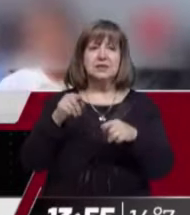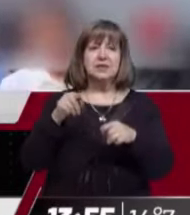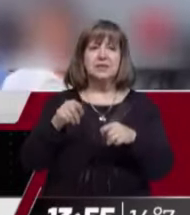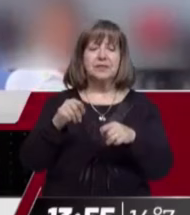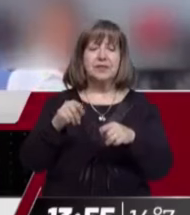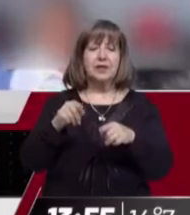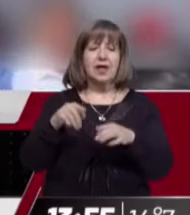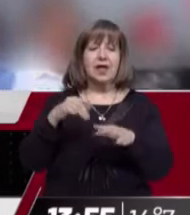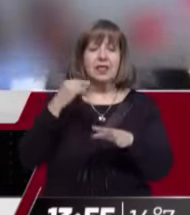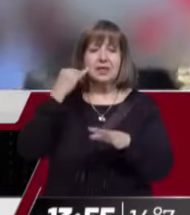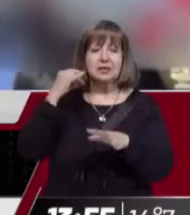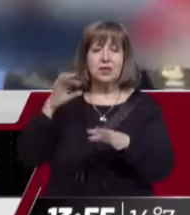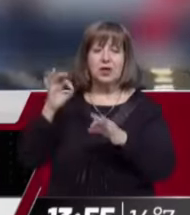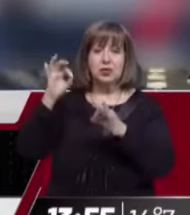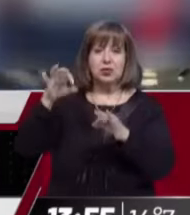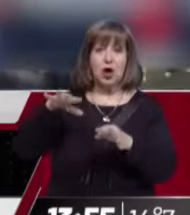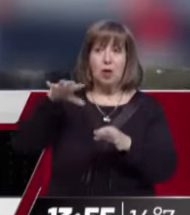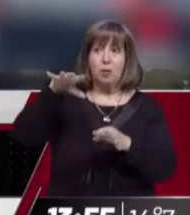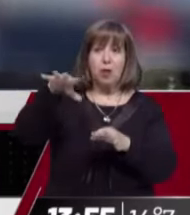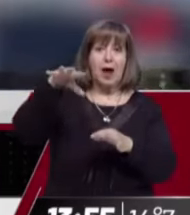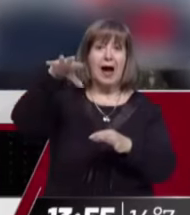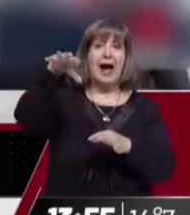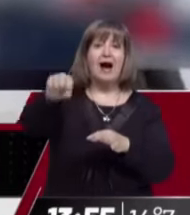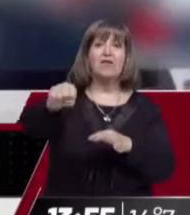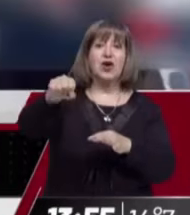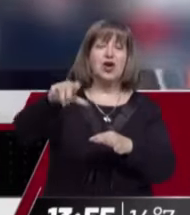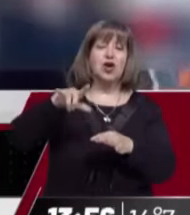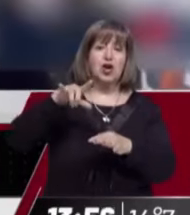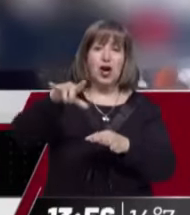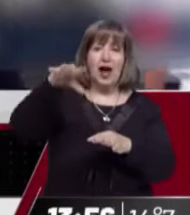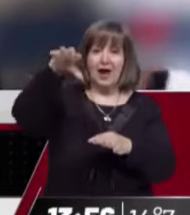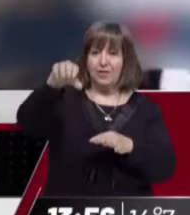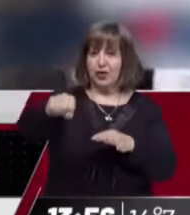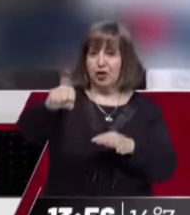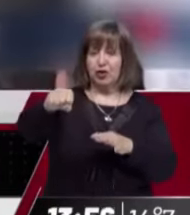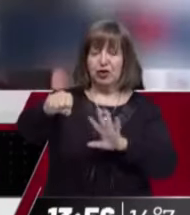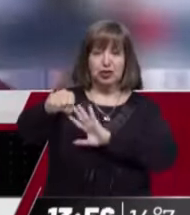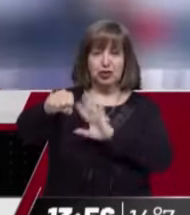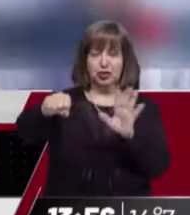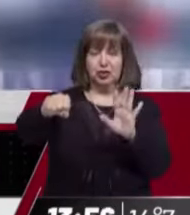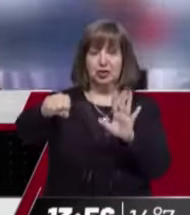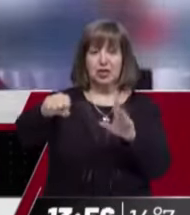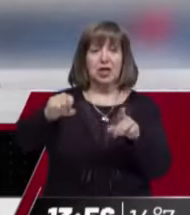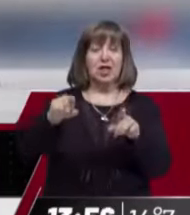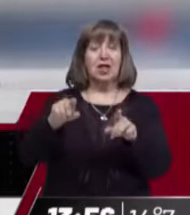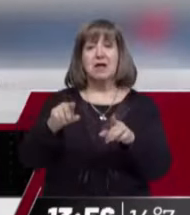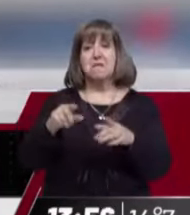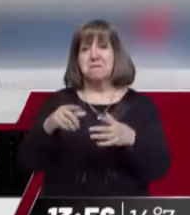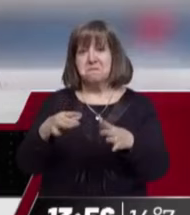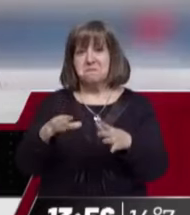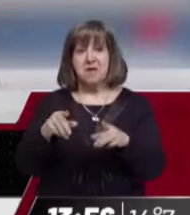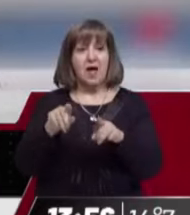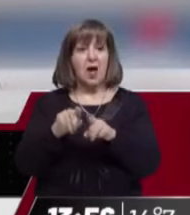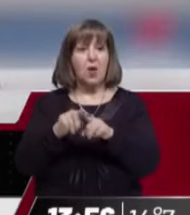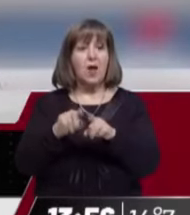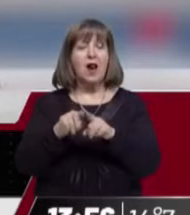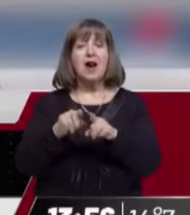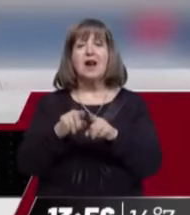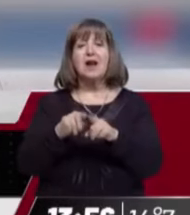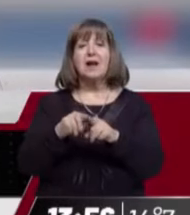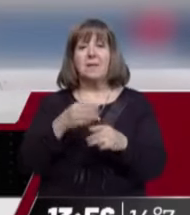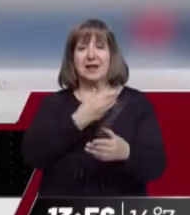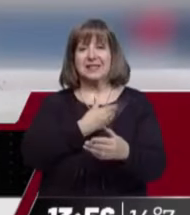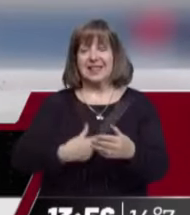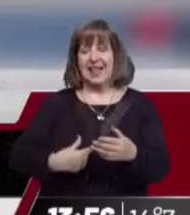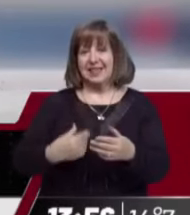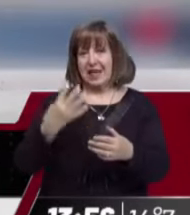que se le incautó el avión presidencial, algo similar al Air Force One, ¿no? Al avión del